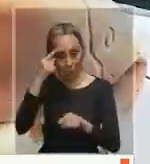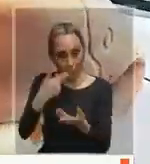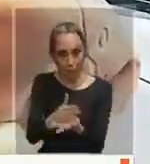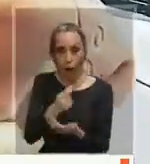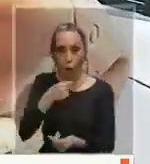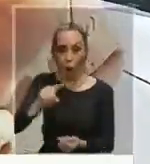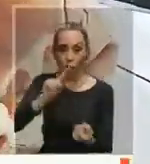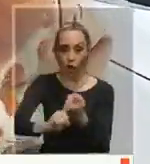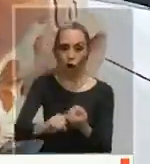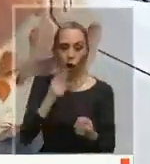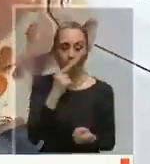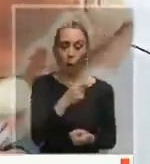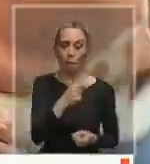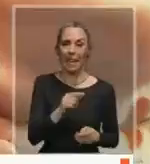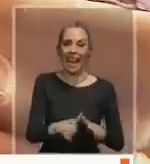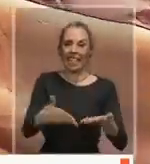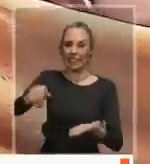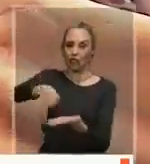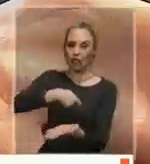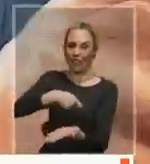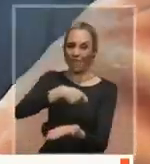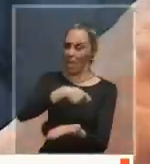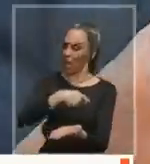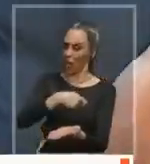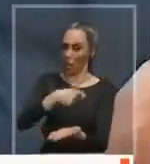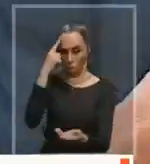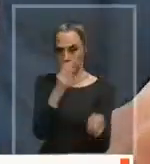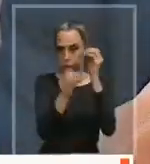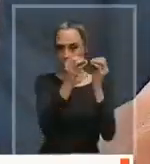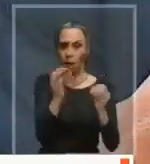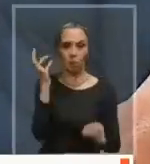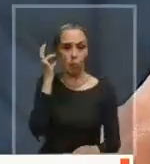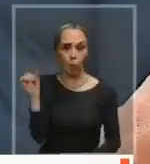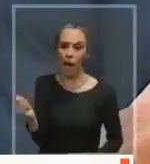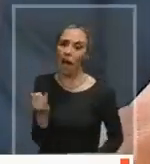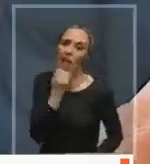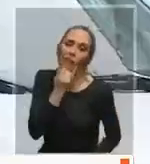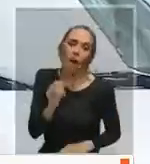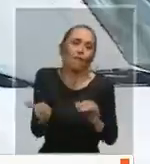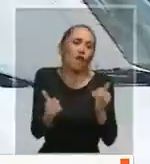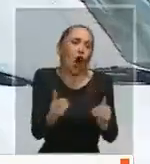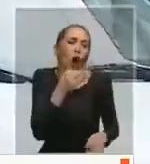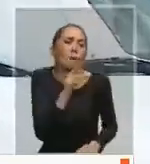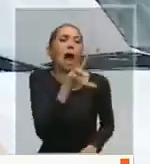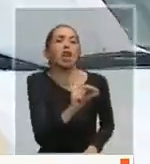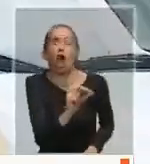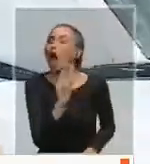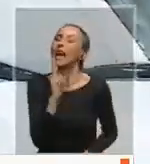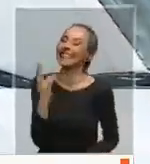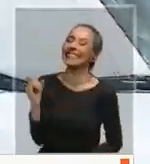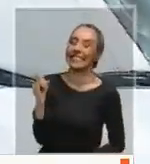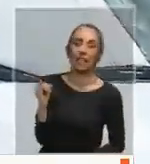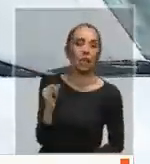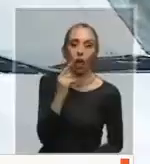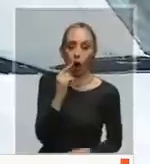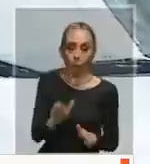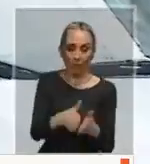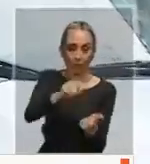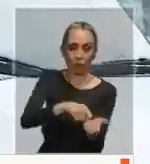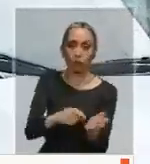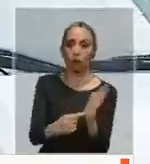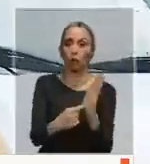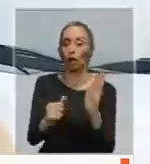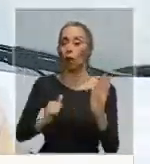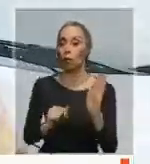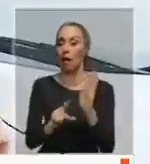Que el juez exageró, po. Que se equivocó la niña. Era una broma, ¿no? Era una broma. Pero finalmente el juez hizo valer lo que dice la